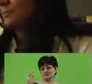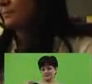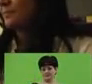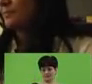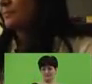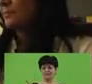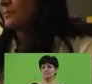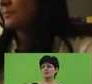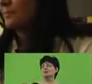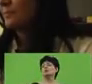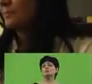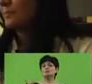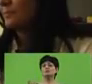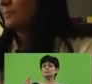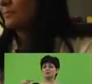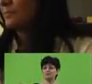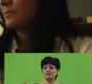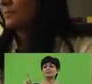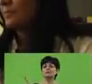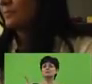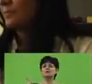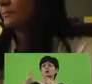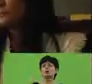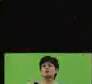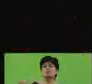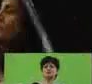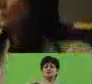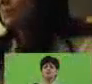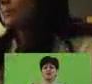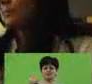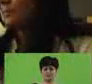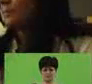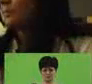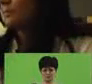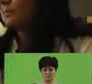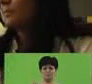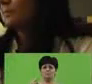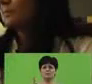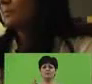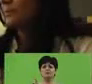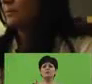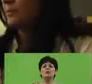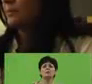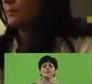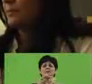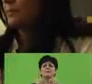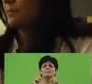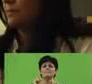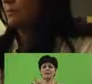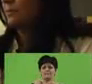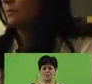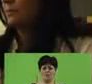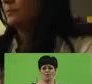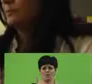diversas y tenemos cosas en común y cosas diferentes. Y además tenemos algo que nos lleva hacia adelante